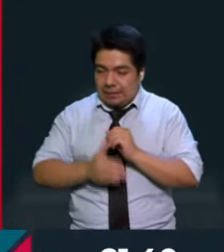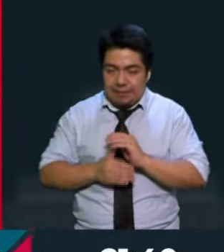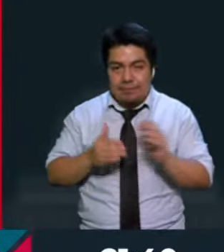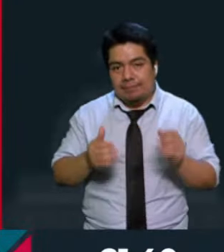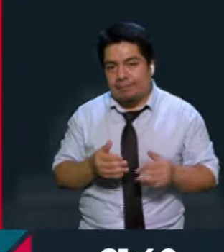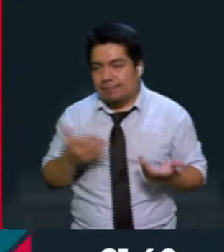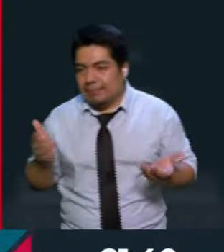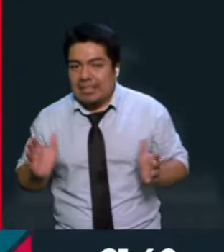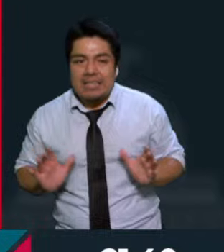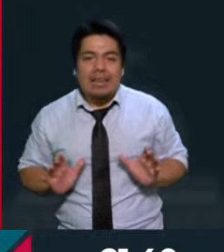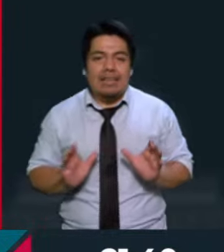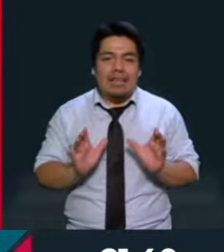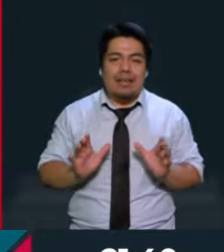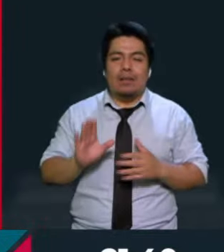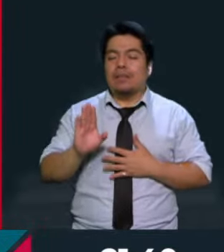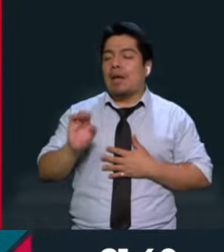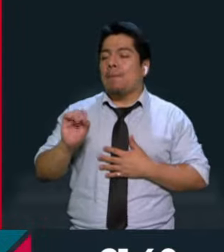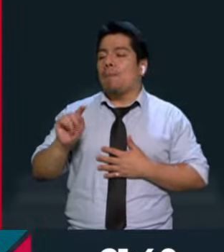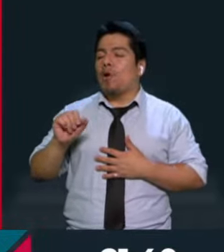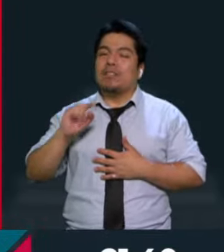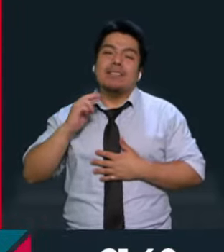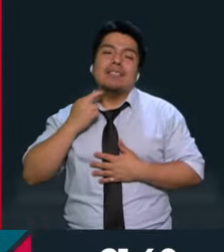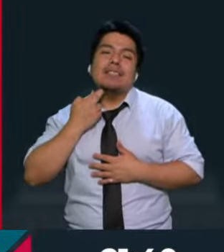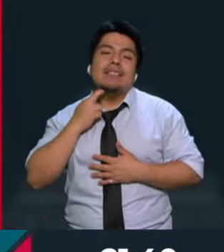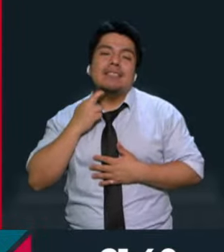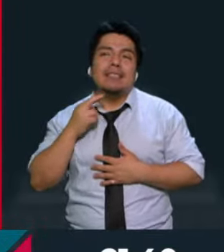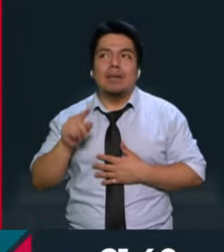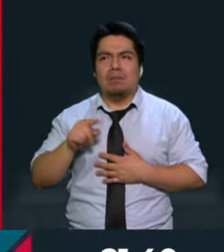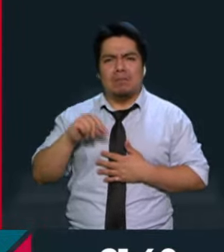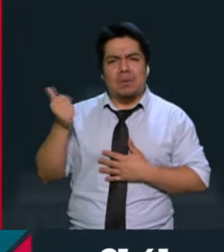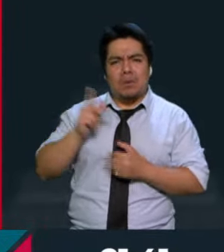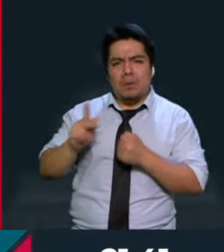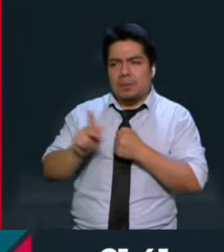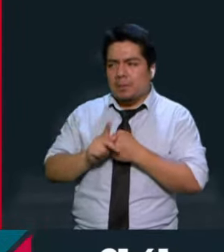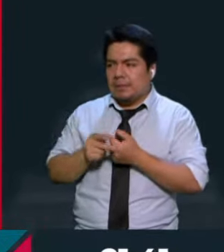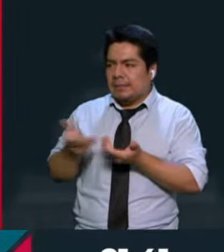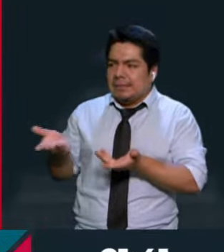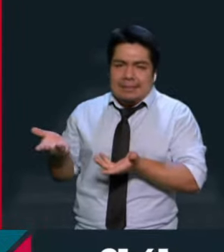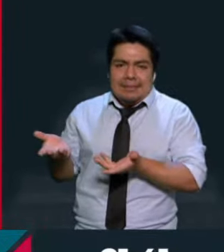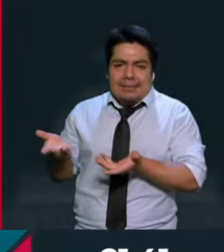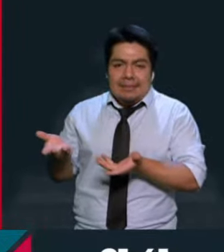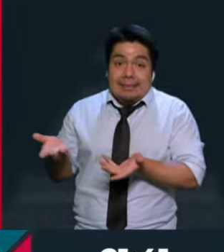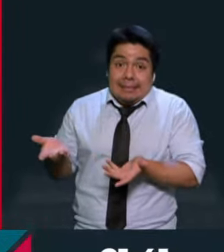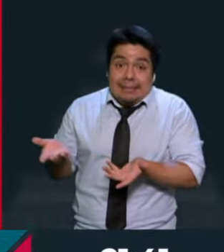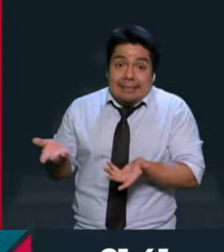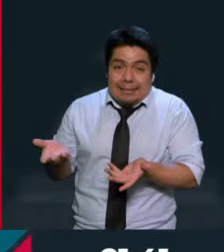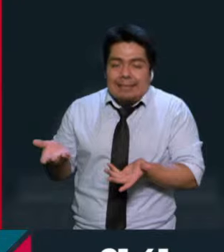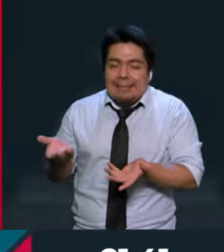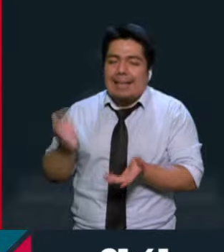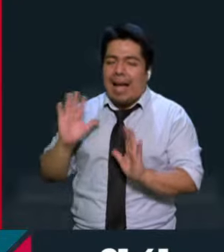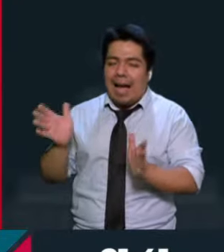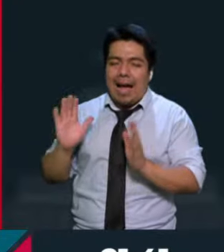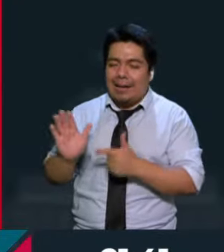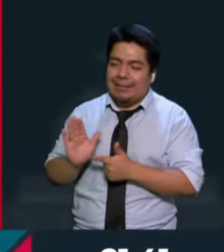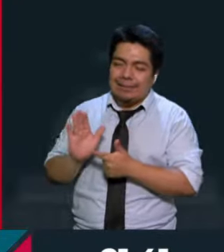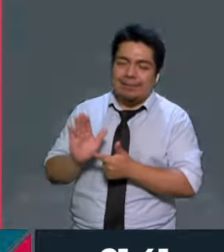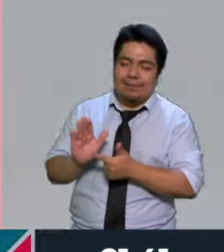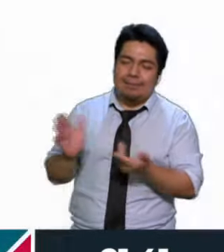fue impulsado a través de bots que estaban incluso fuera de México y que, como también ya se ha mostrado,